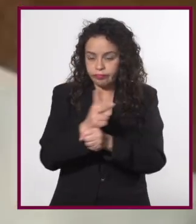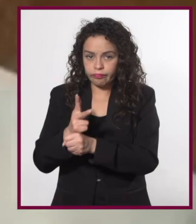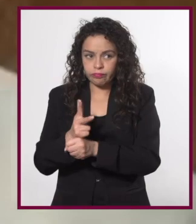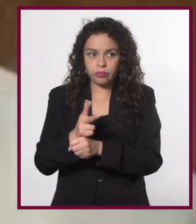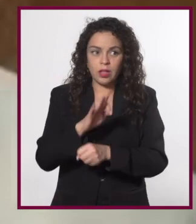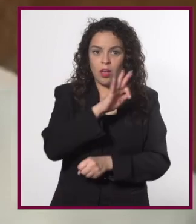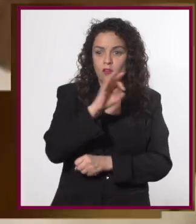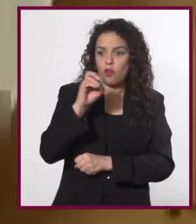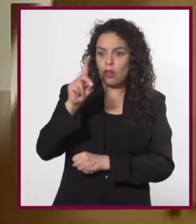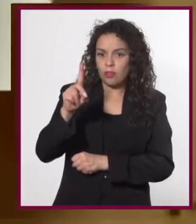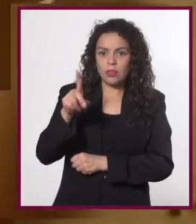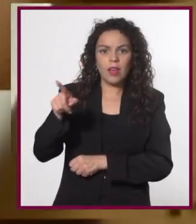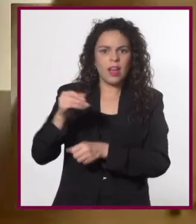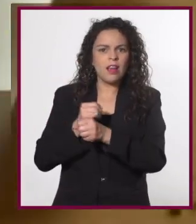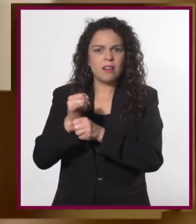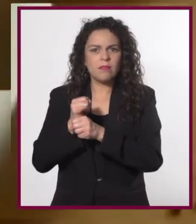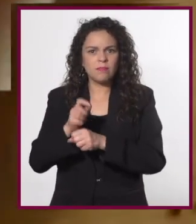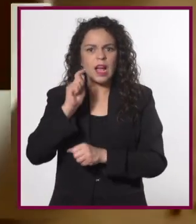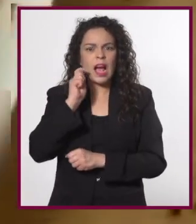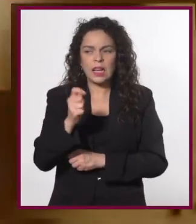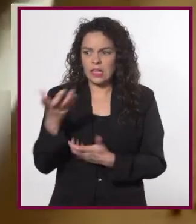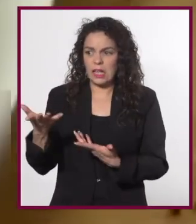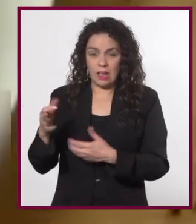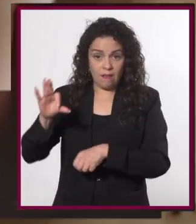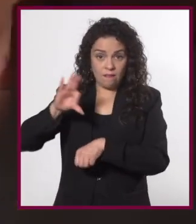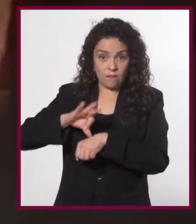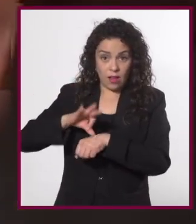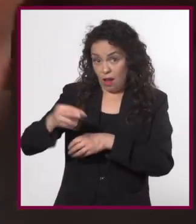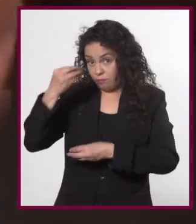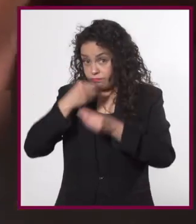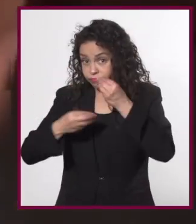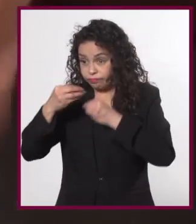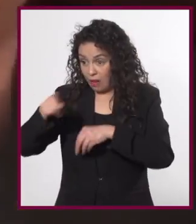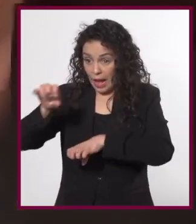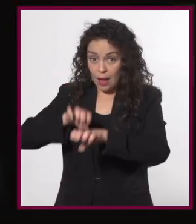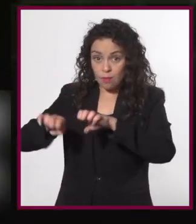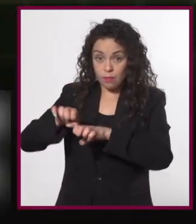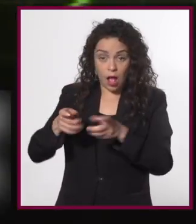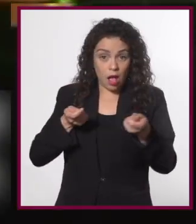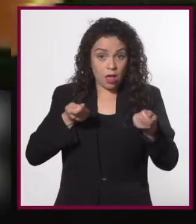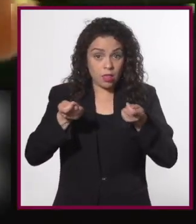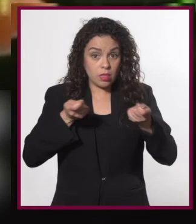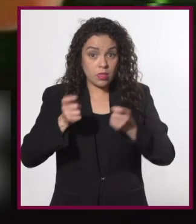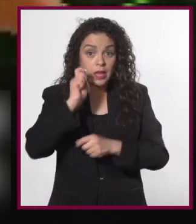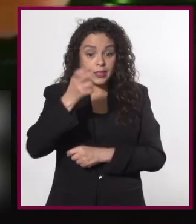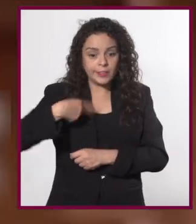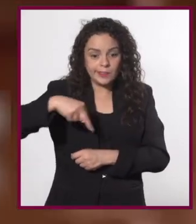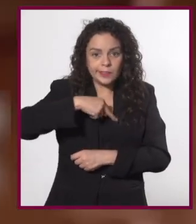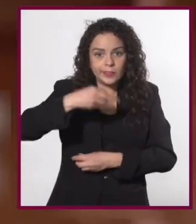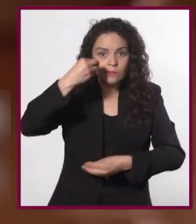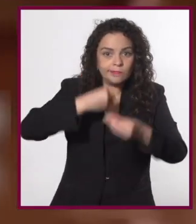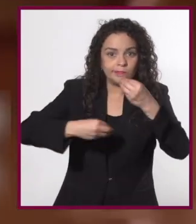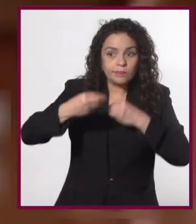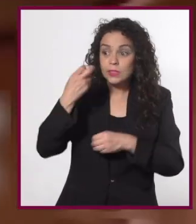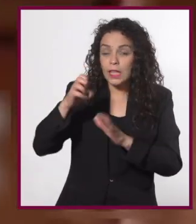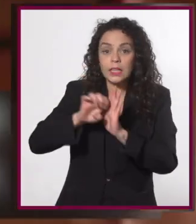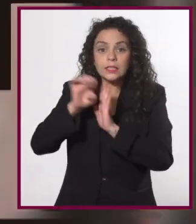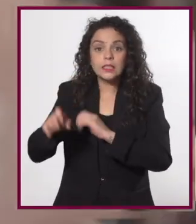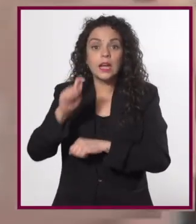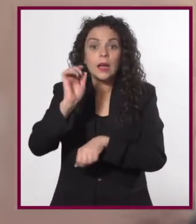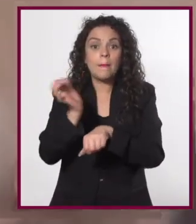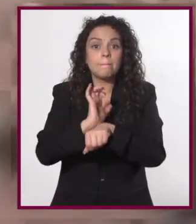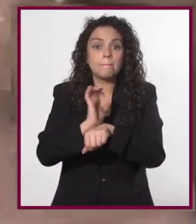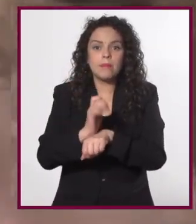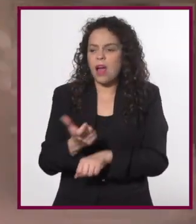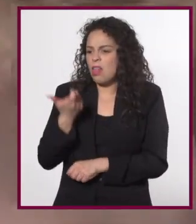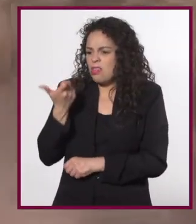un documental que investiga cómo las industrias farmacéutica y alimentaria están manipulando lo que comemos, es un ejemplo de estas películas